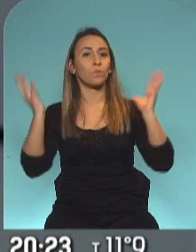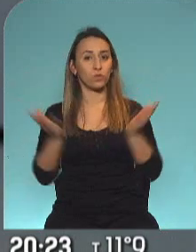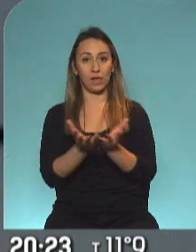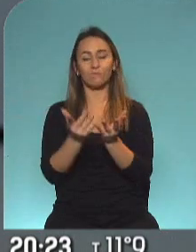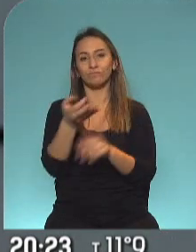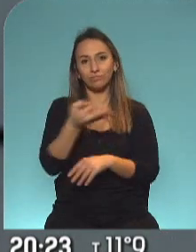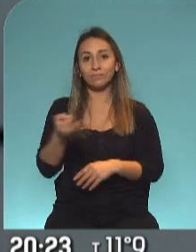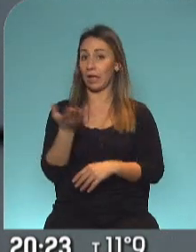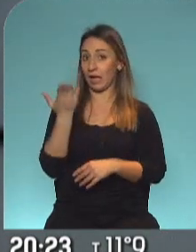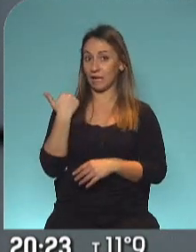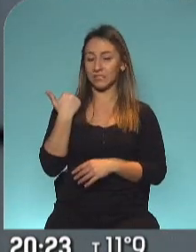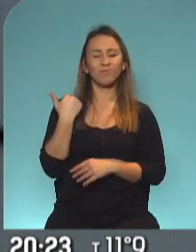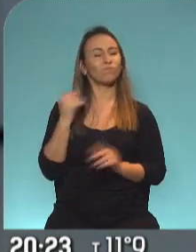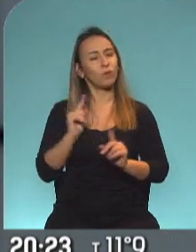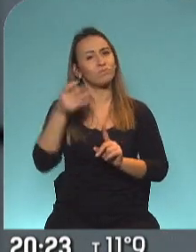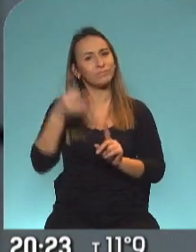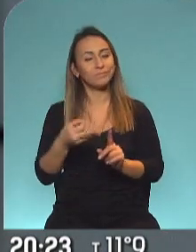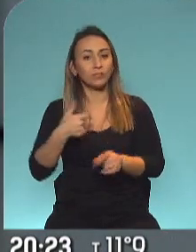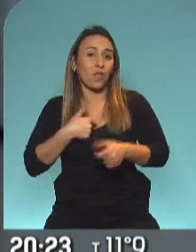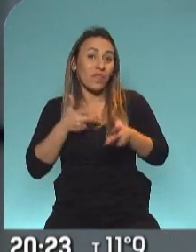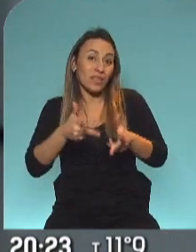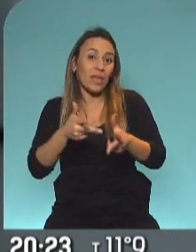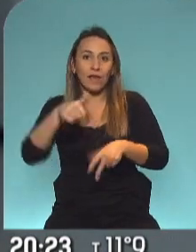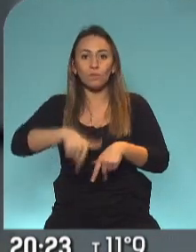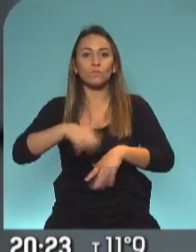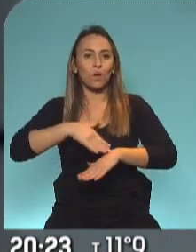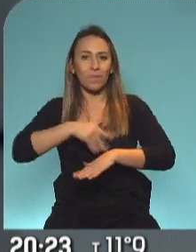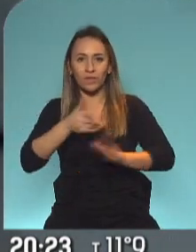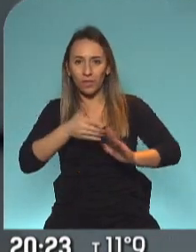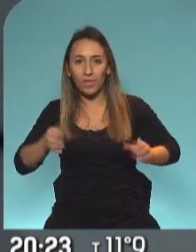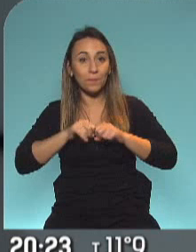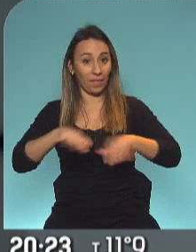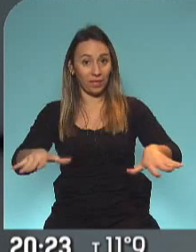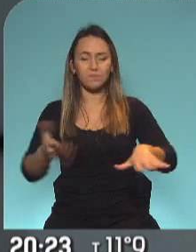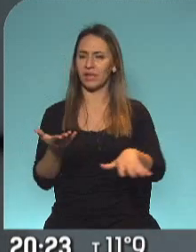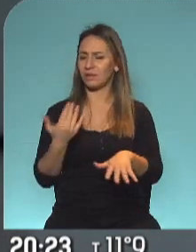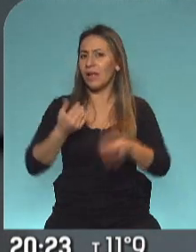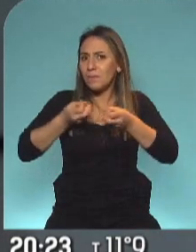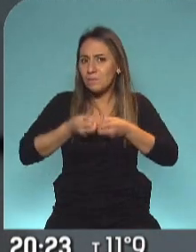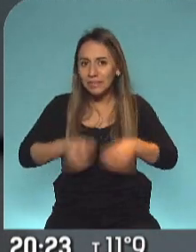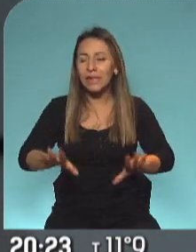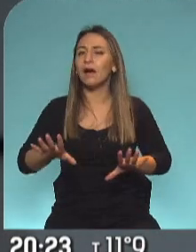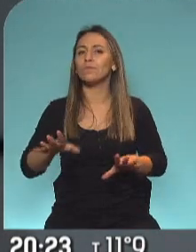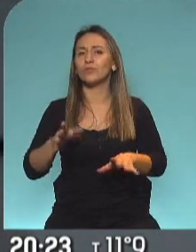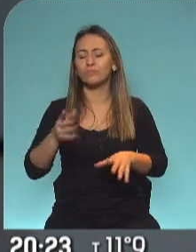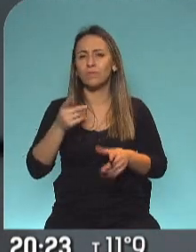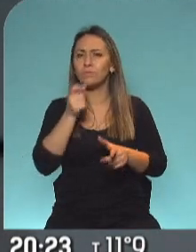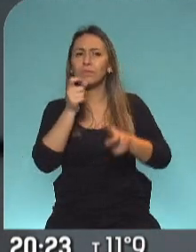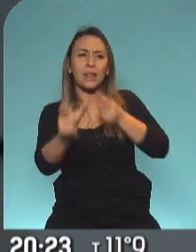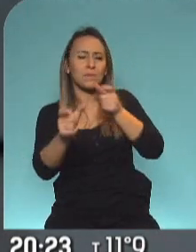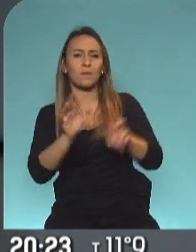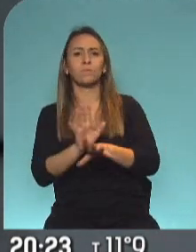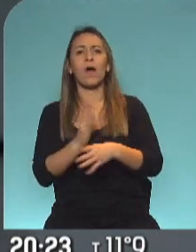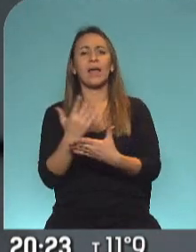porque yo diría en este momento de pandemia, empezamos a escuchar hablar de la extrema